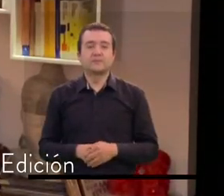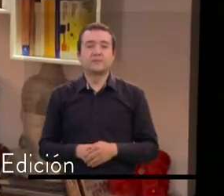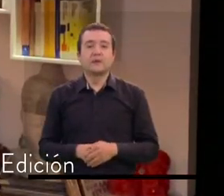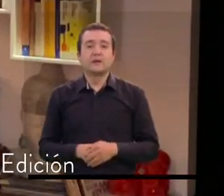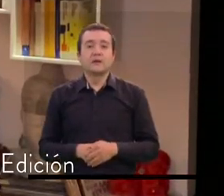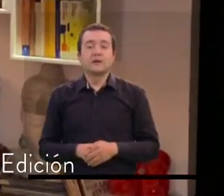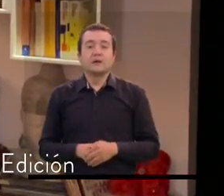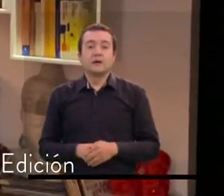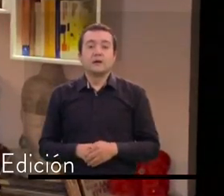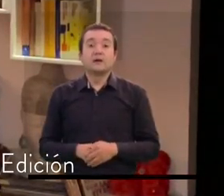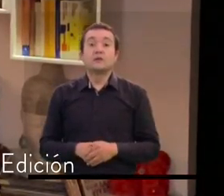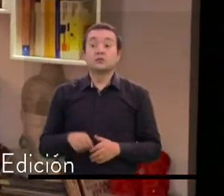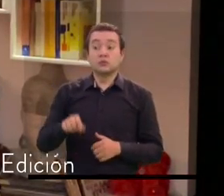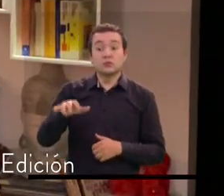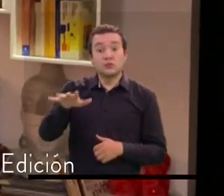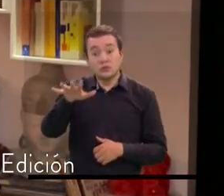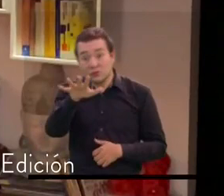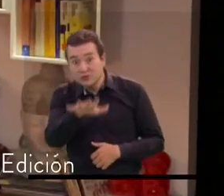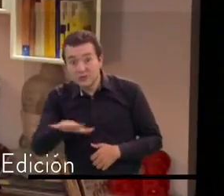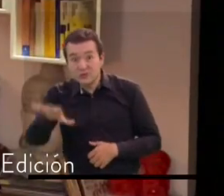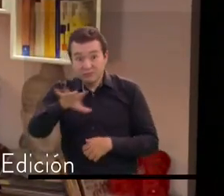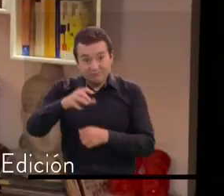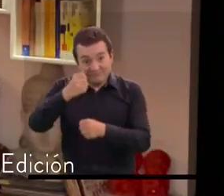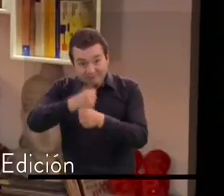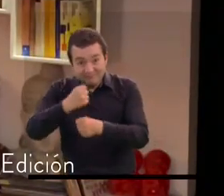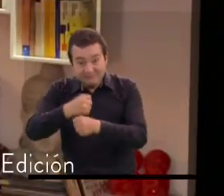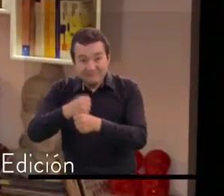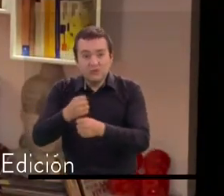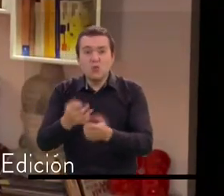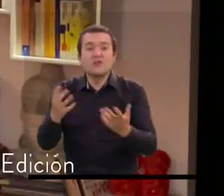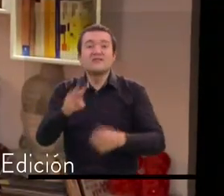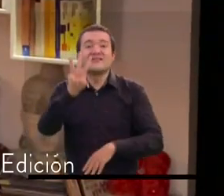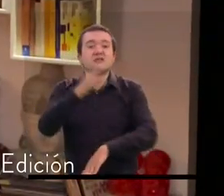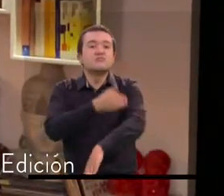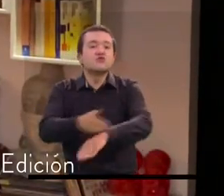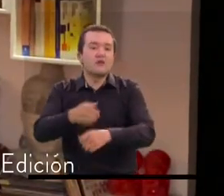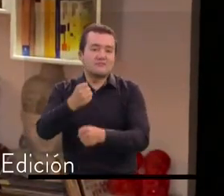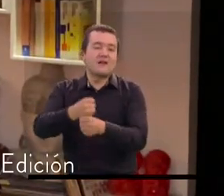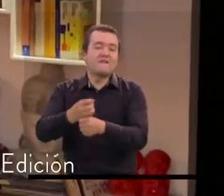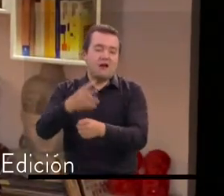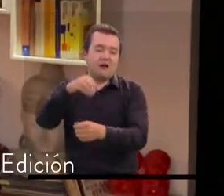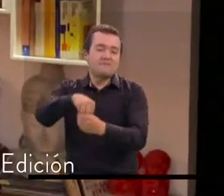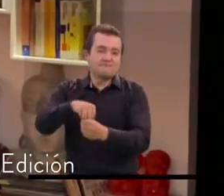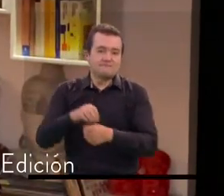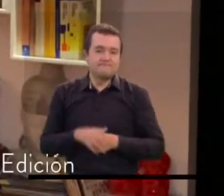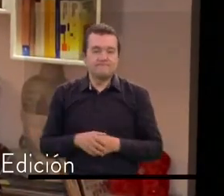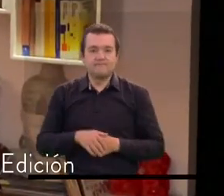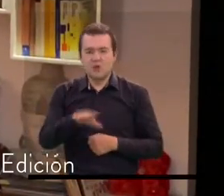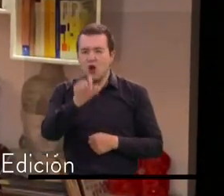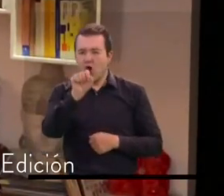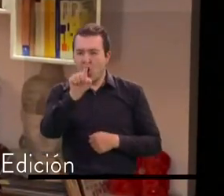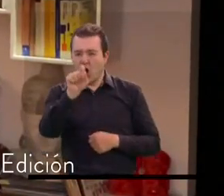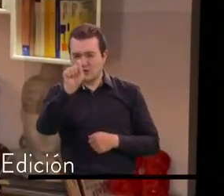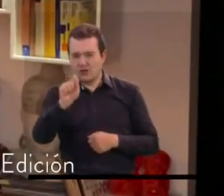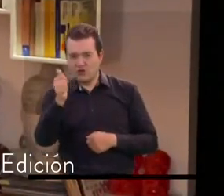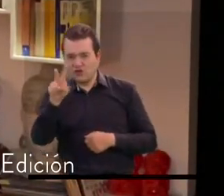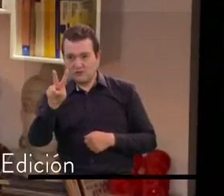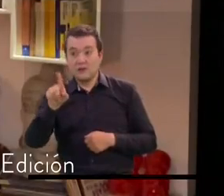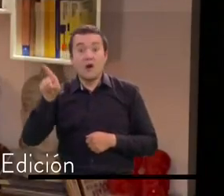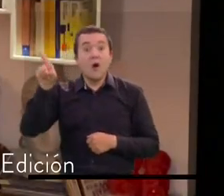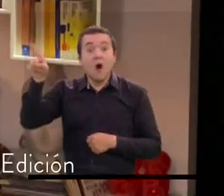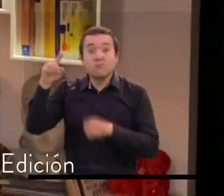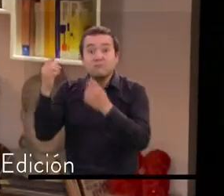Un sector que genera 3 millones de empleos. 11 de la noche, 8 minutos a esta hora, se debate en el Congreso de la República